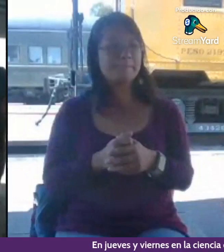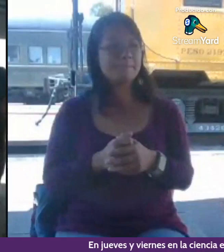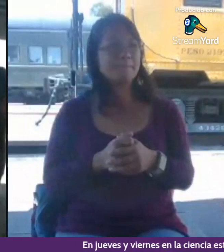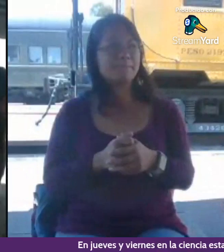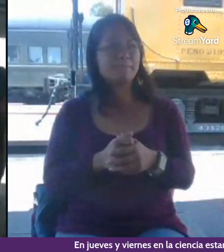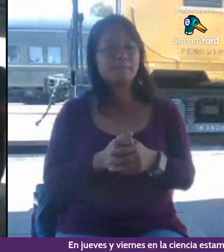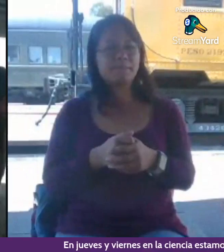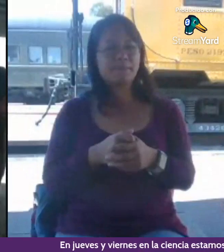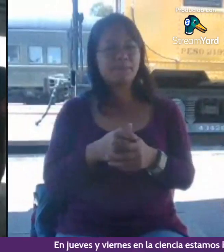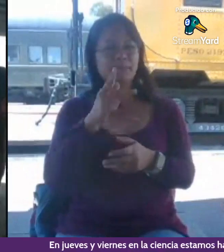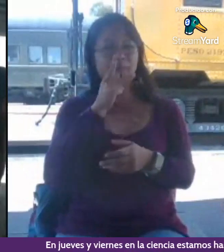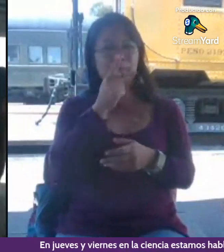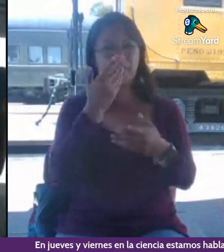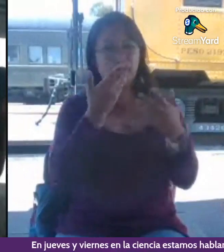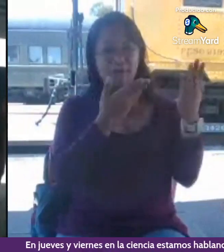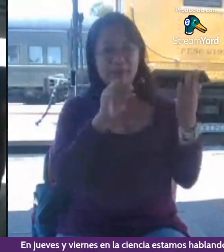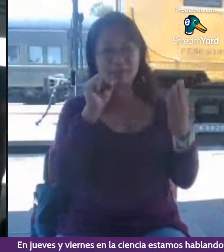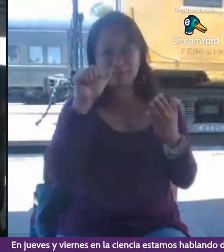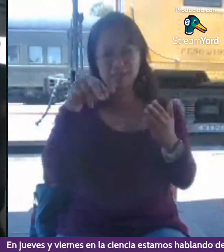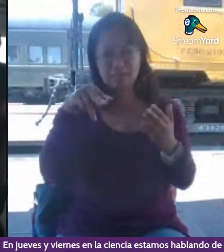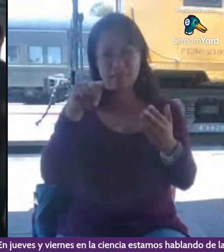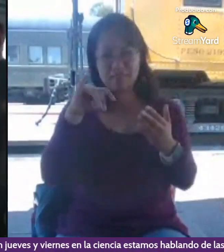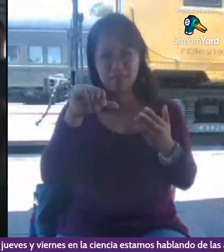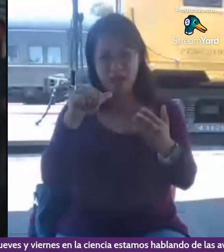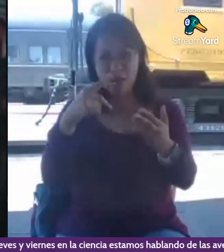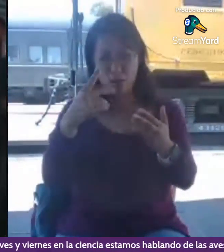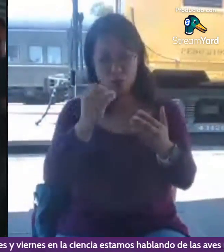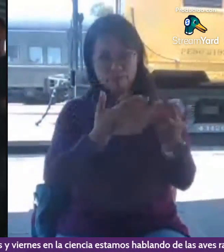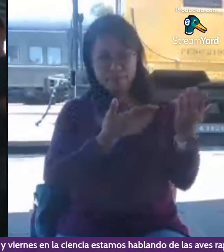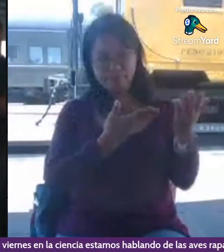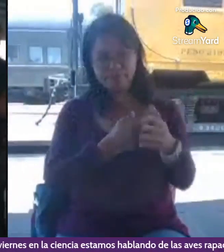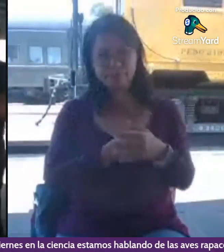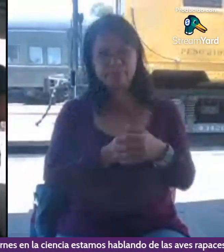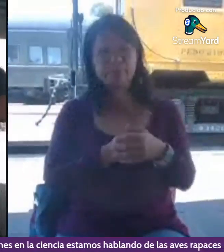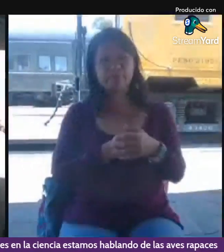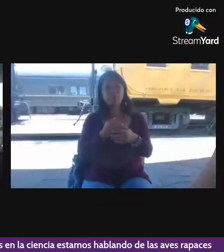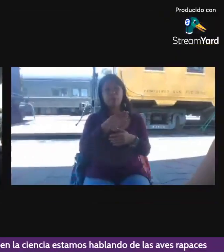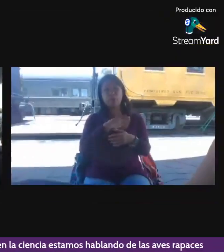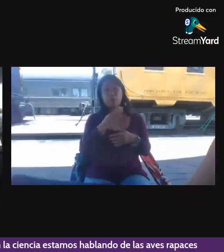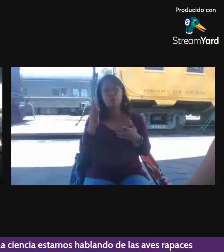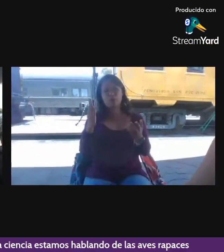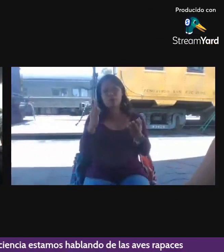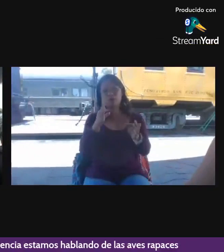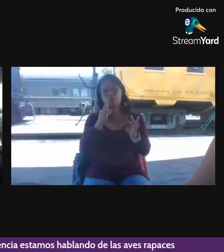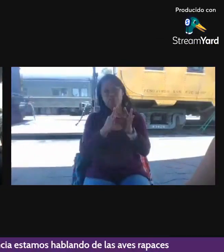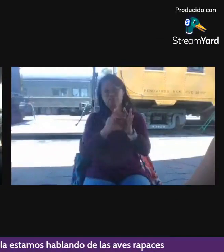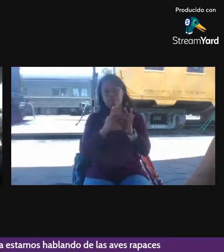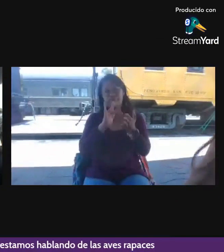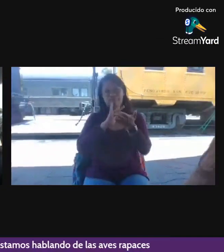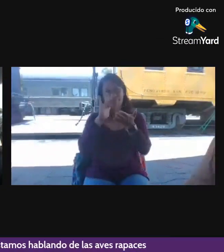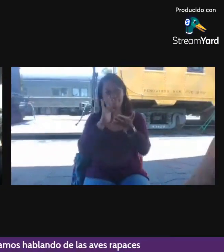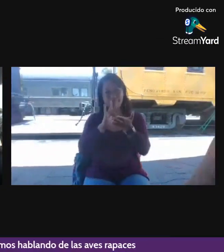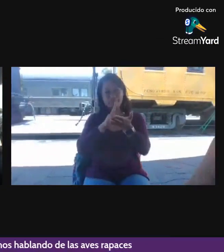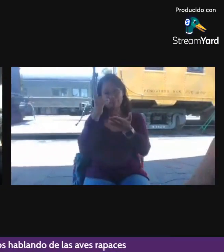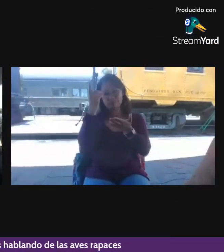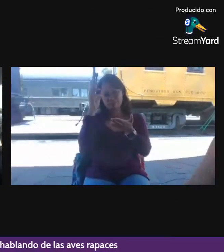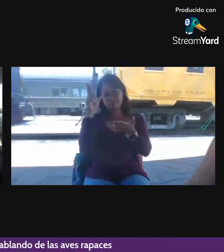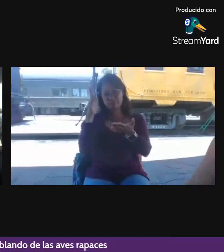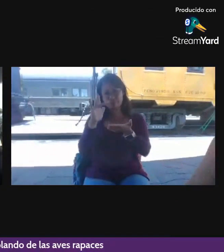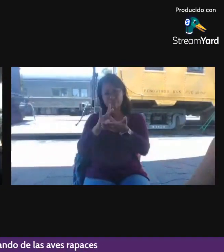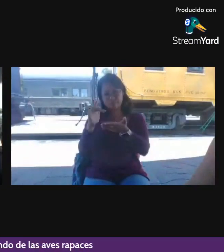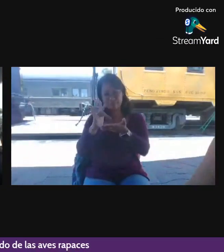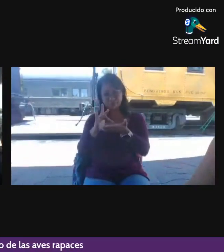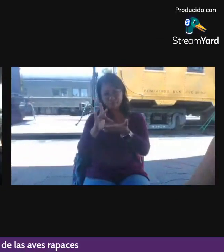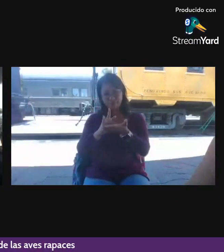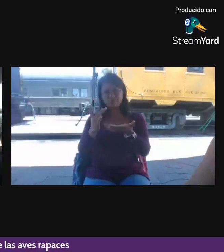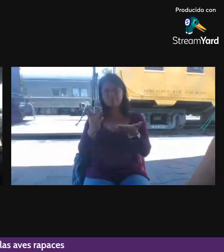le voy a dar la palabra a mi compañero Santiago. Bueno, pues no me queda más que nuevamente agradecer al doctor Andrés Eduardo